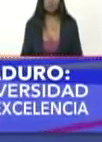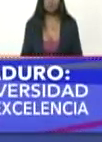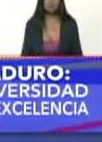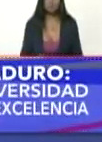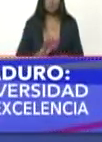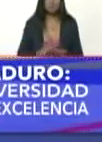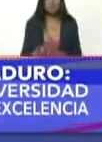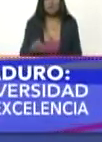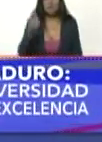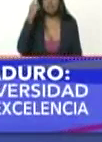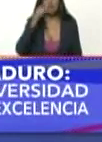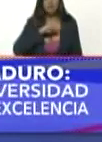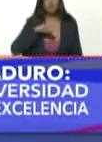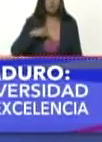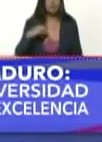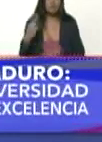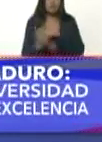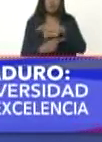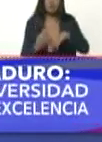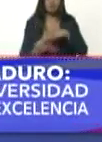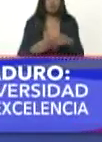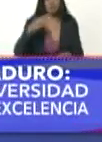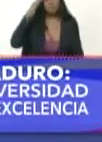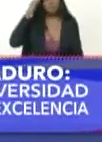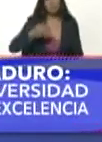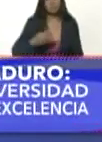Porque ¿qué guía nuestra revolución militar?